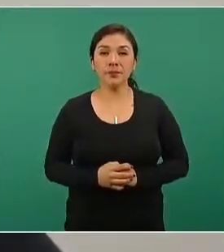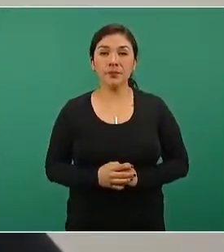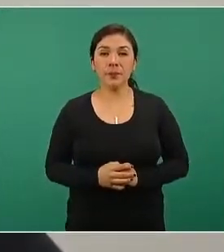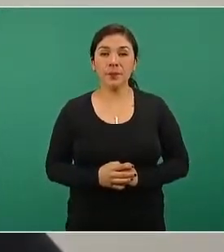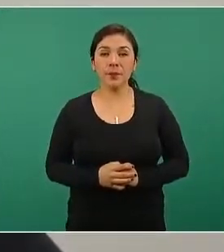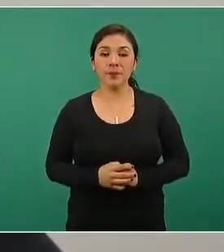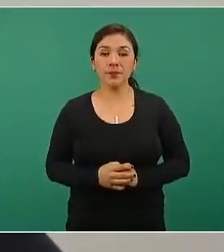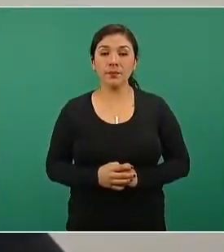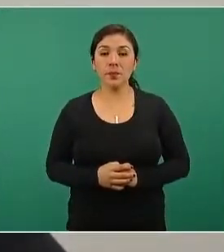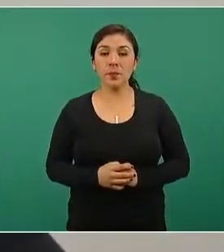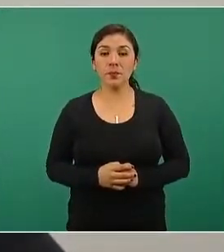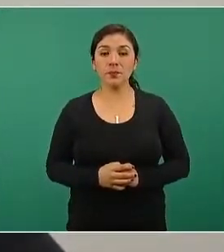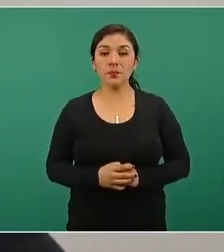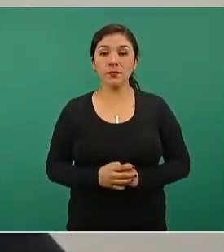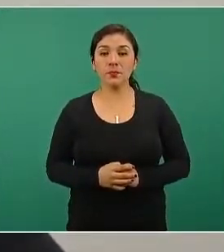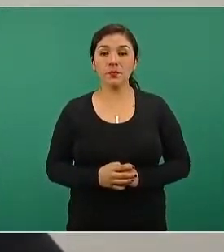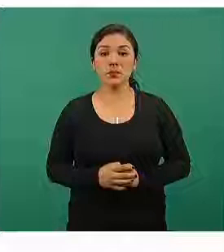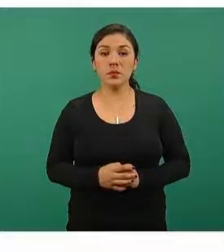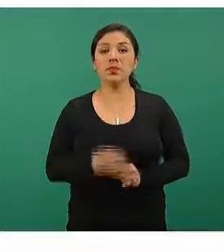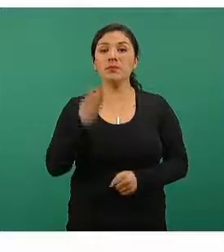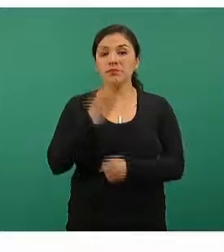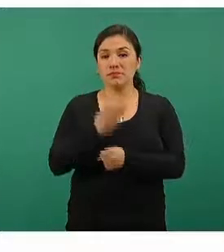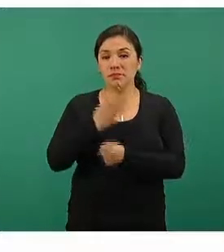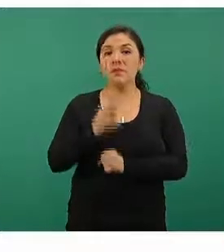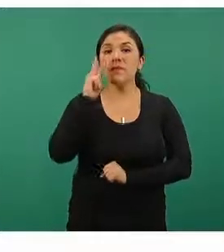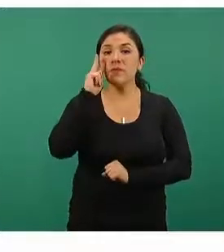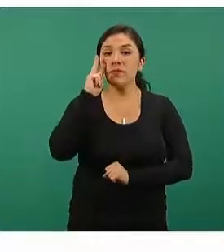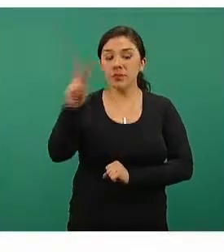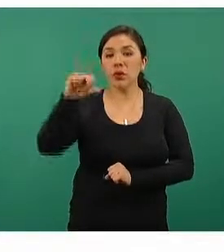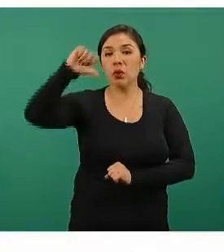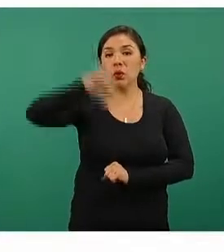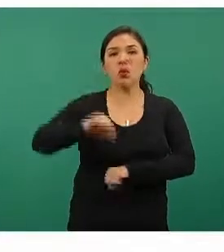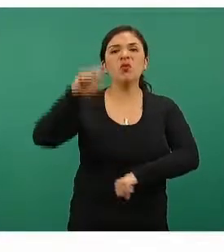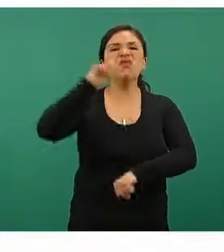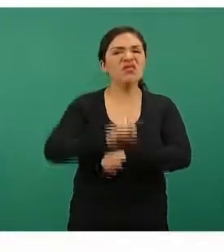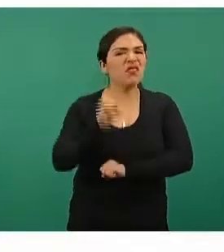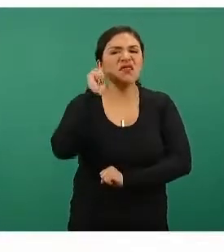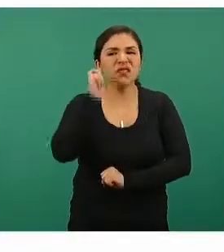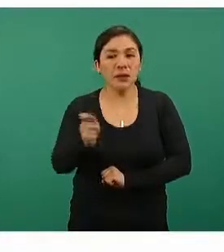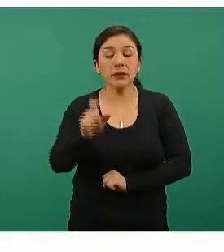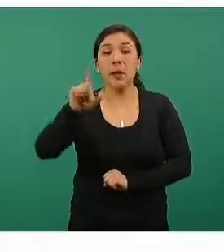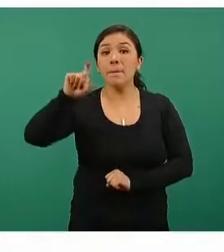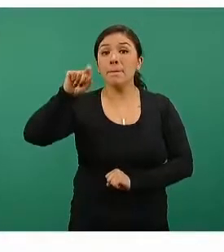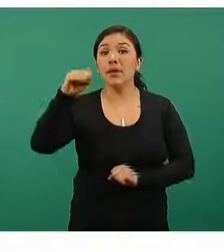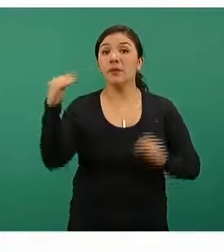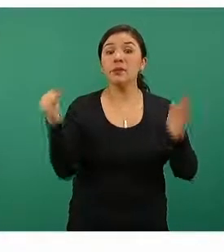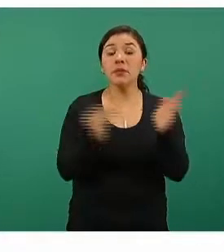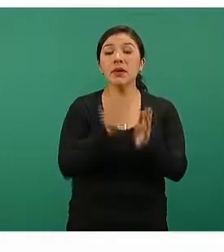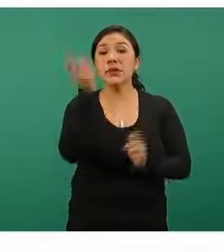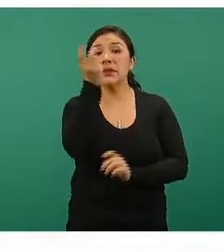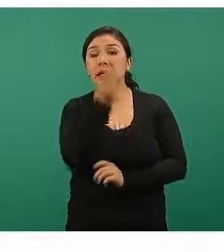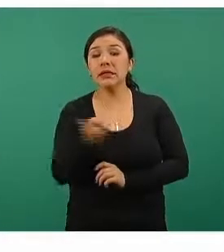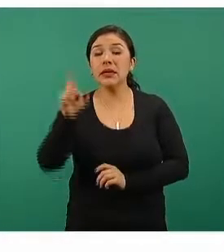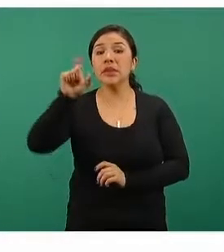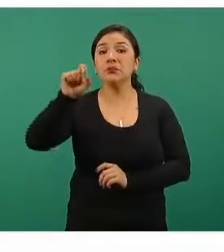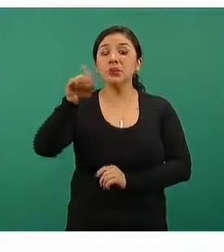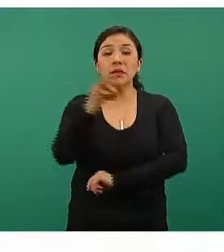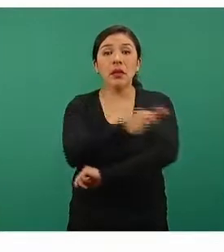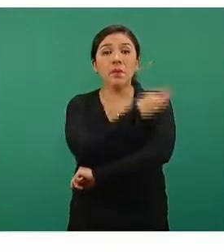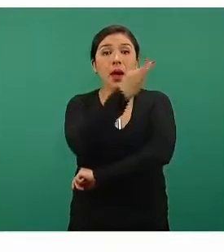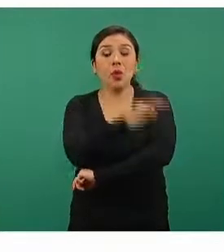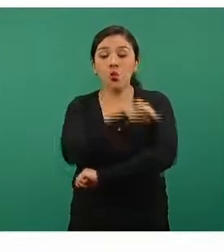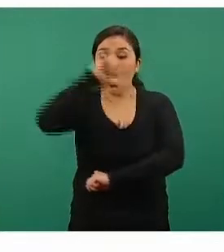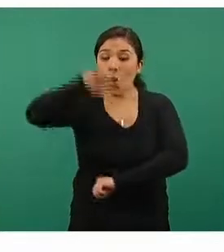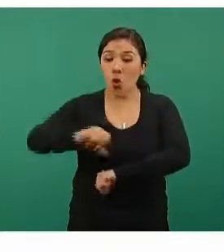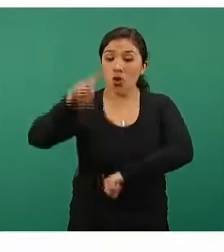aquí tenemos precisamente la actualización para el día de hoy. Son 20.320 dosis, las que al corte